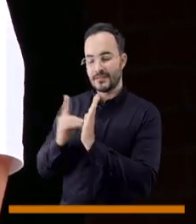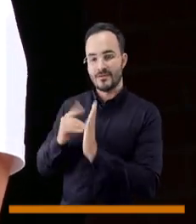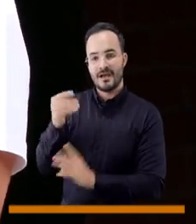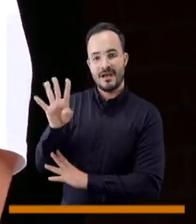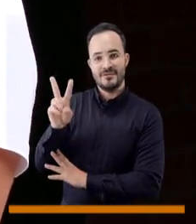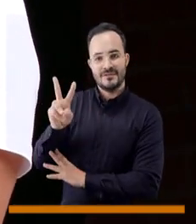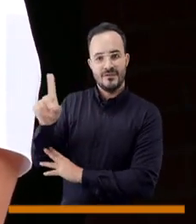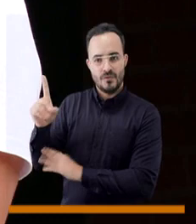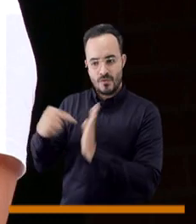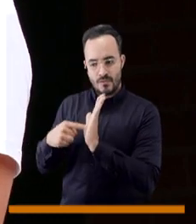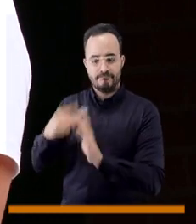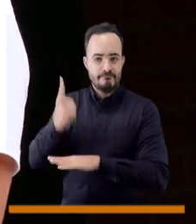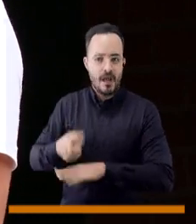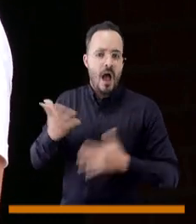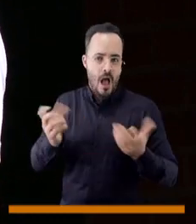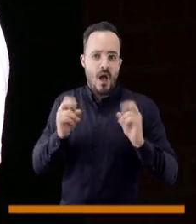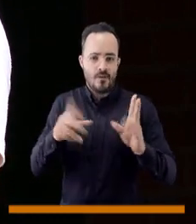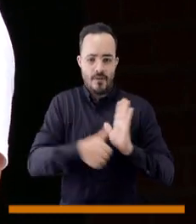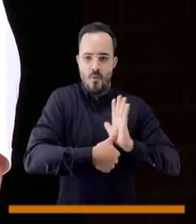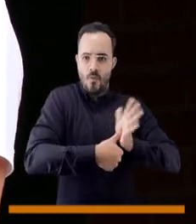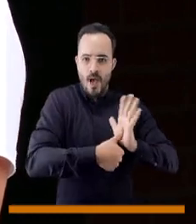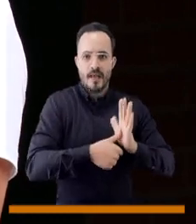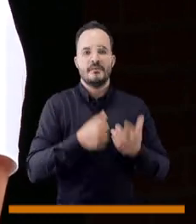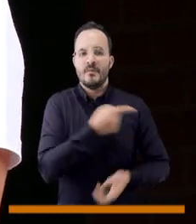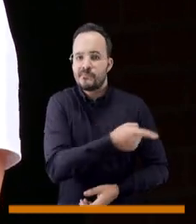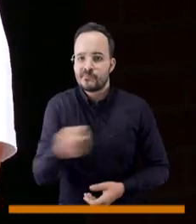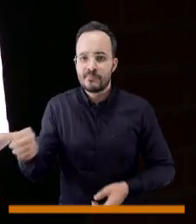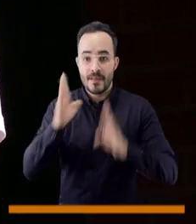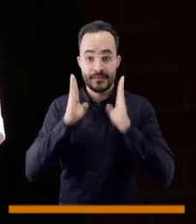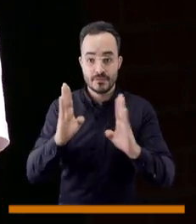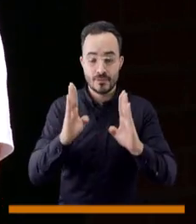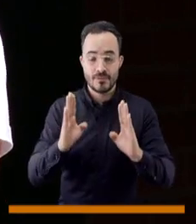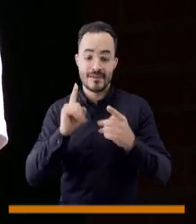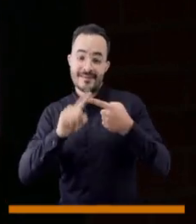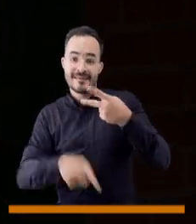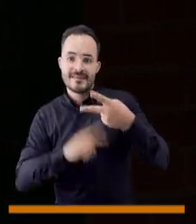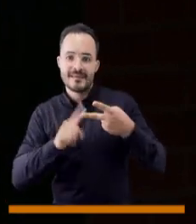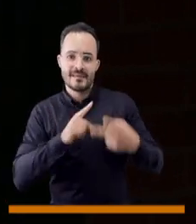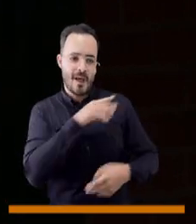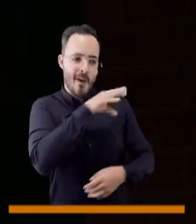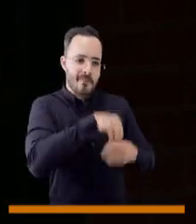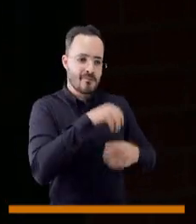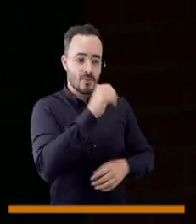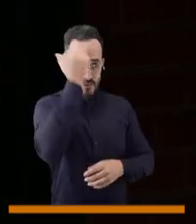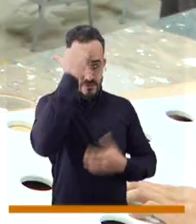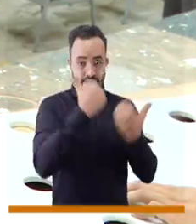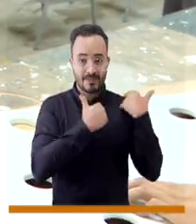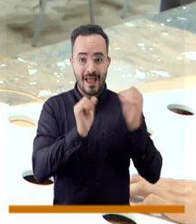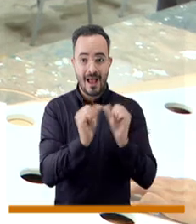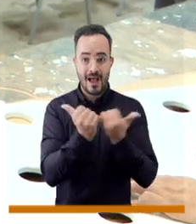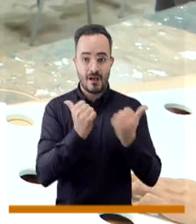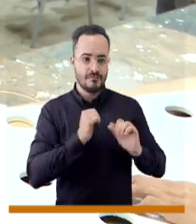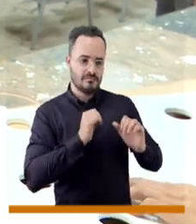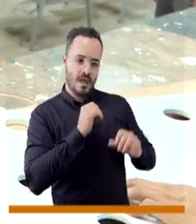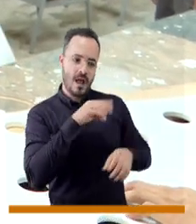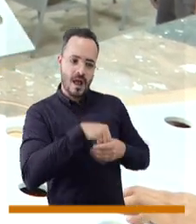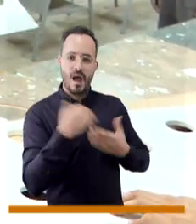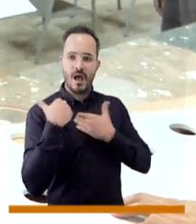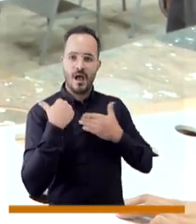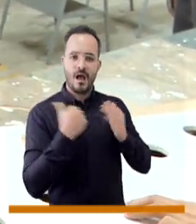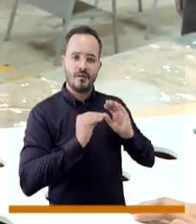que la UAI preste la atención a los chicos y además forme a los maestros de aula, a los que están